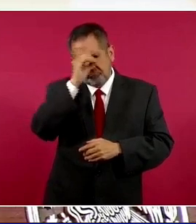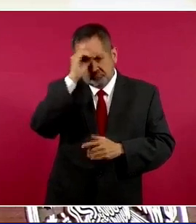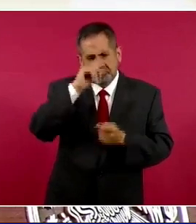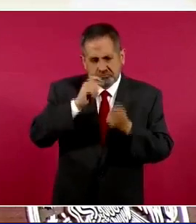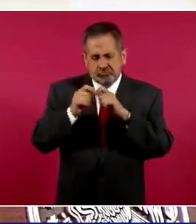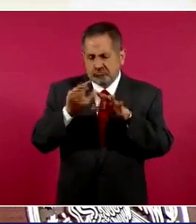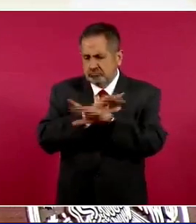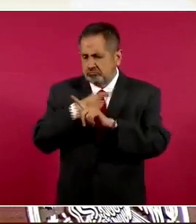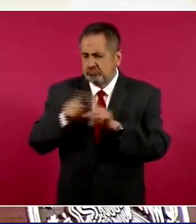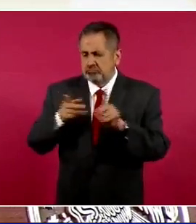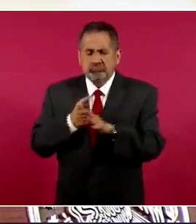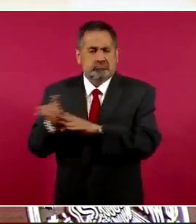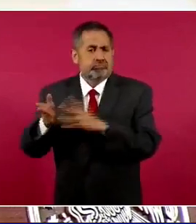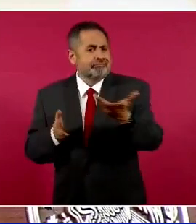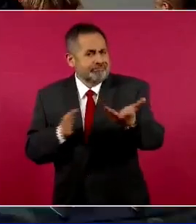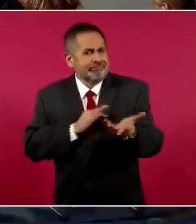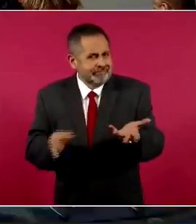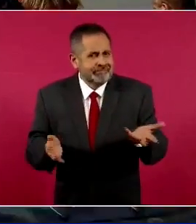Imagínense un artículo